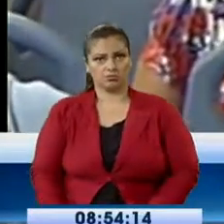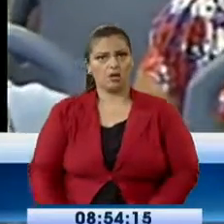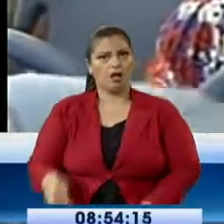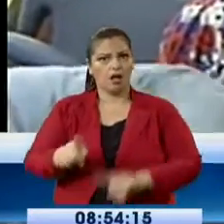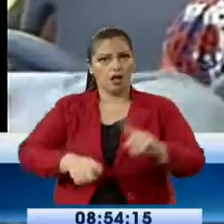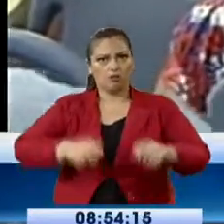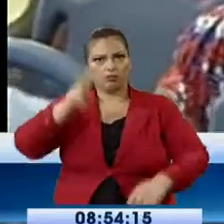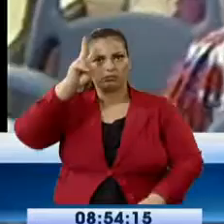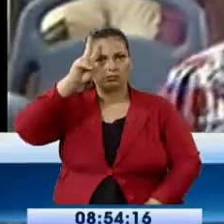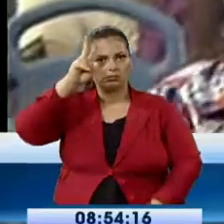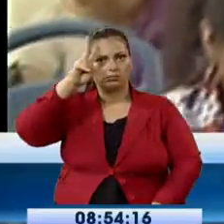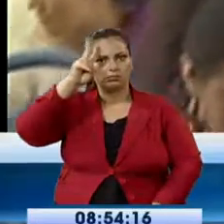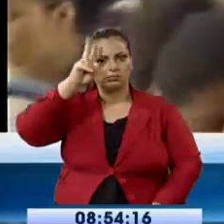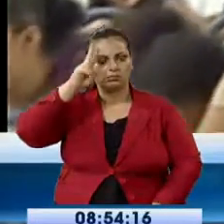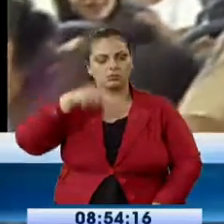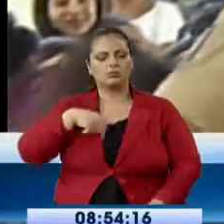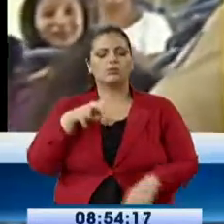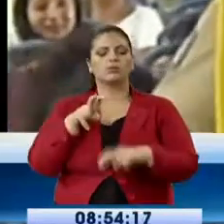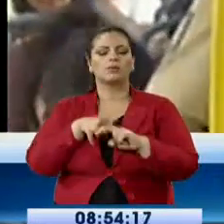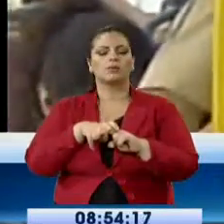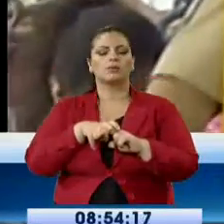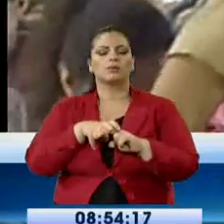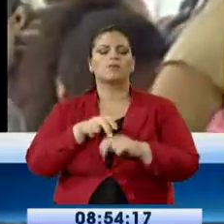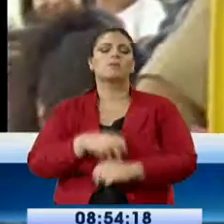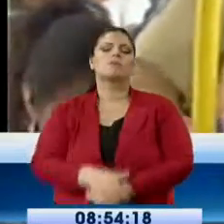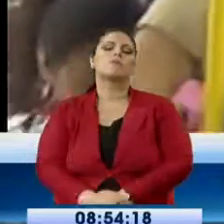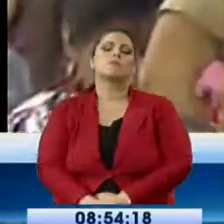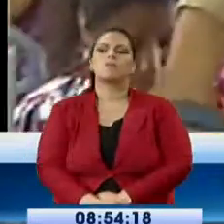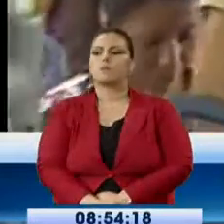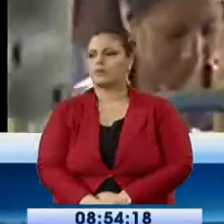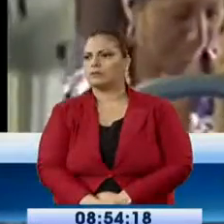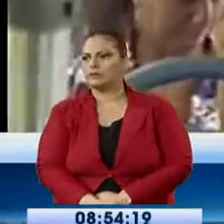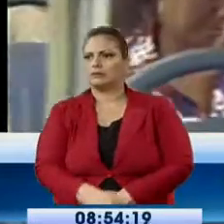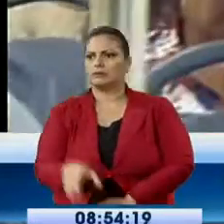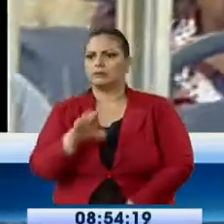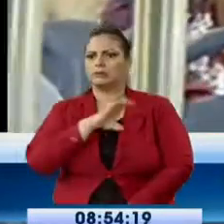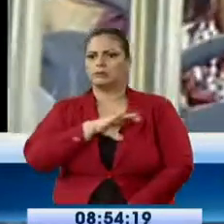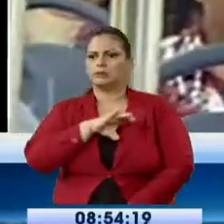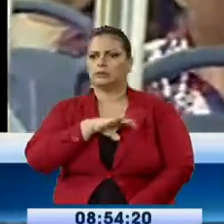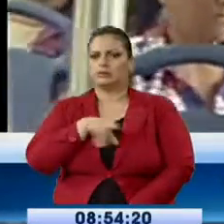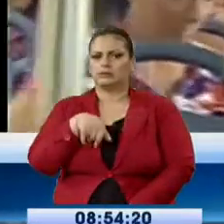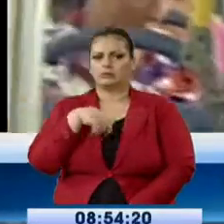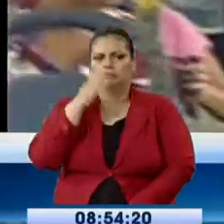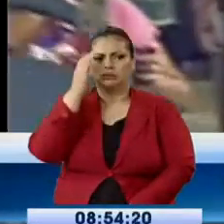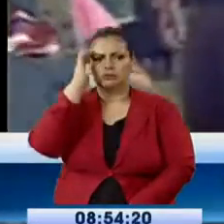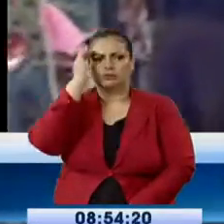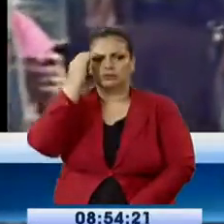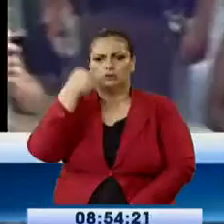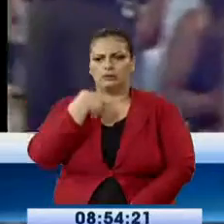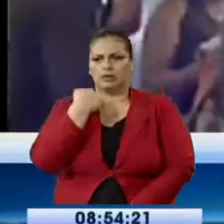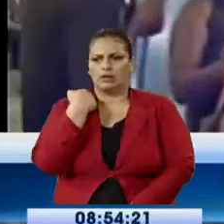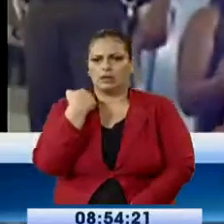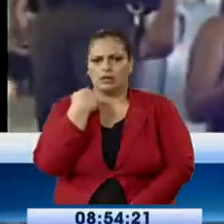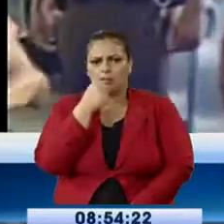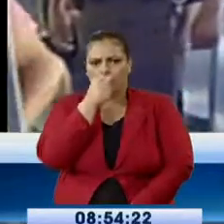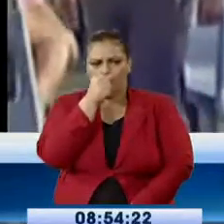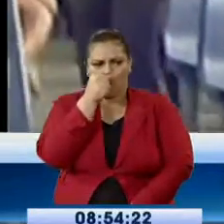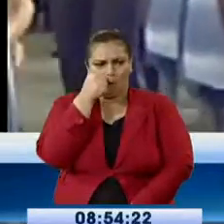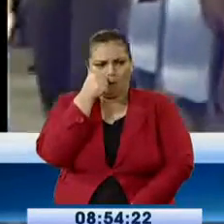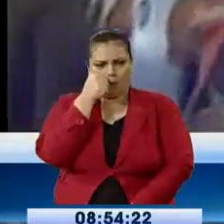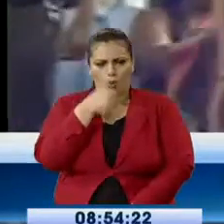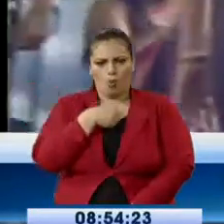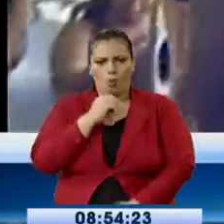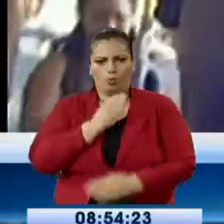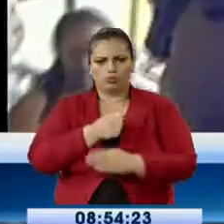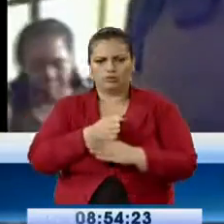estilete o cuchillito, navaja, lo que sea, para evitar de pronto ser encontrados aquí abajo cuando se les hace el